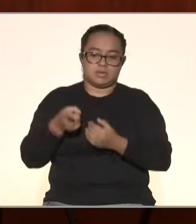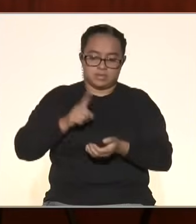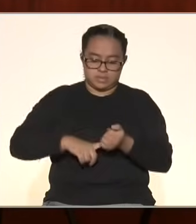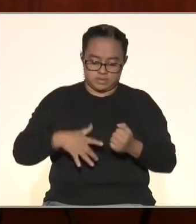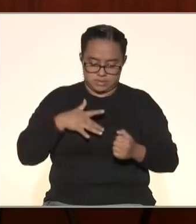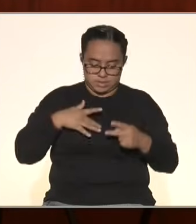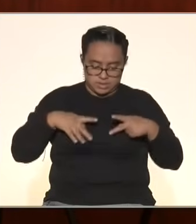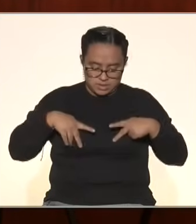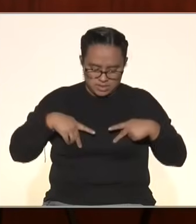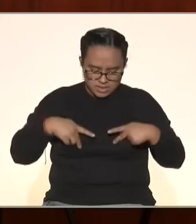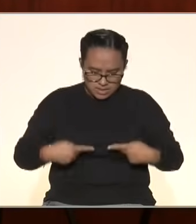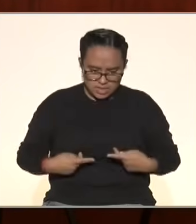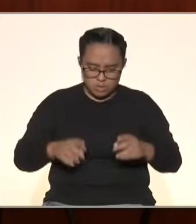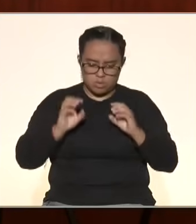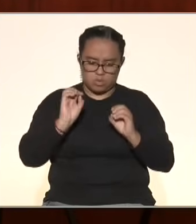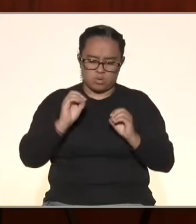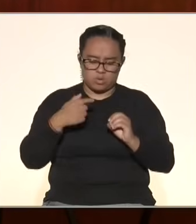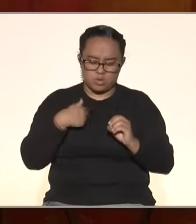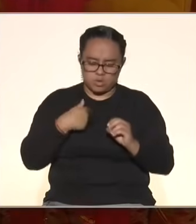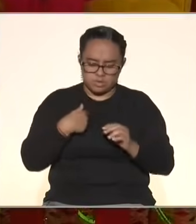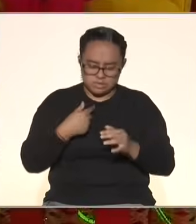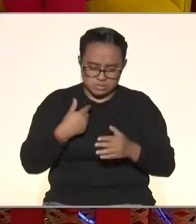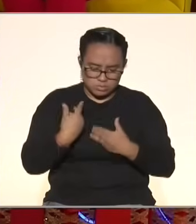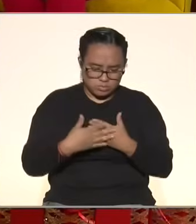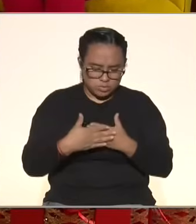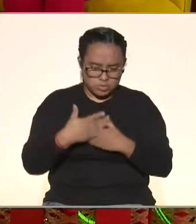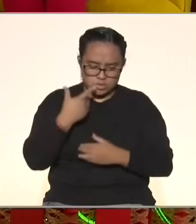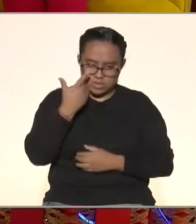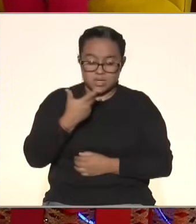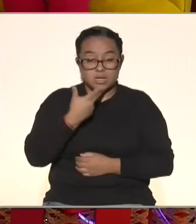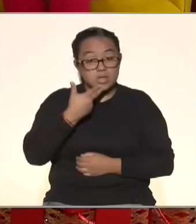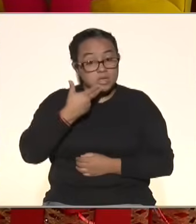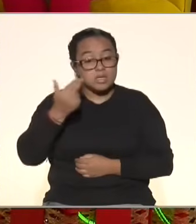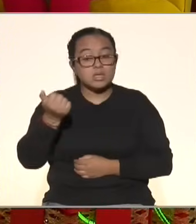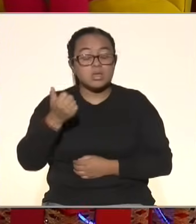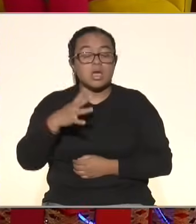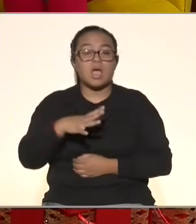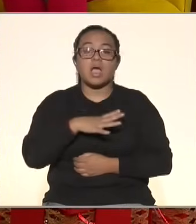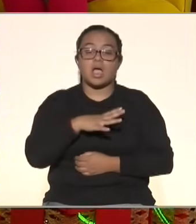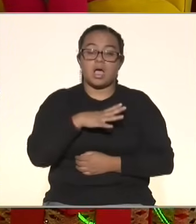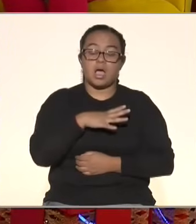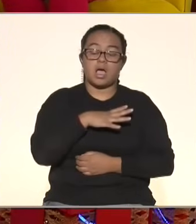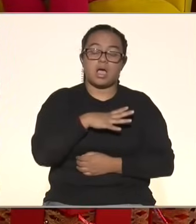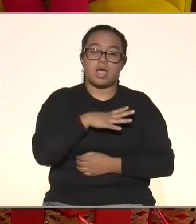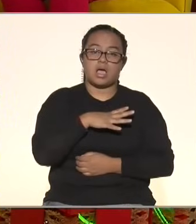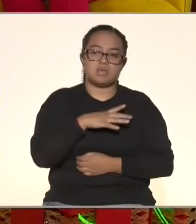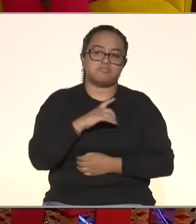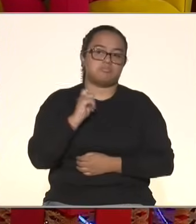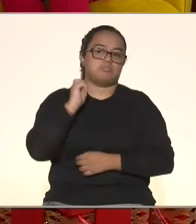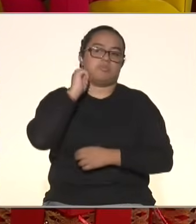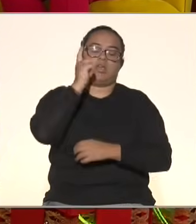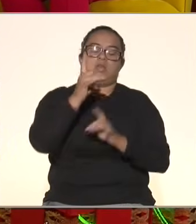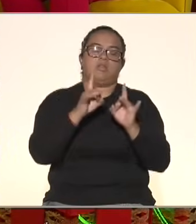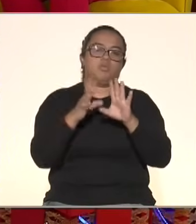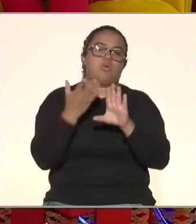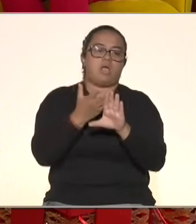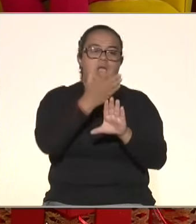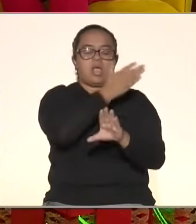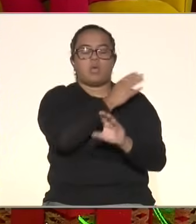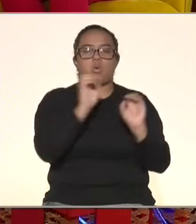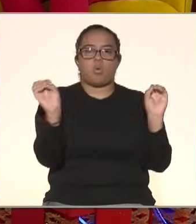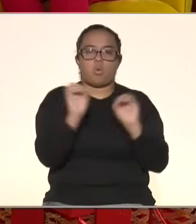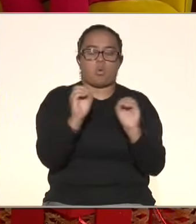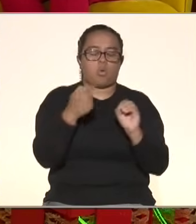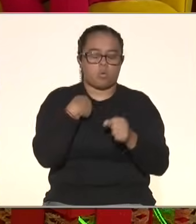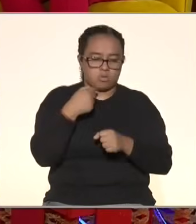vulnerabilidad hacia incluso un suicidio, pues va acompañado de alguna situación anterior que no se trabajó